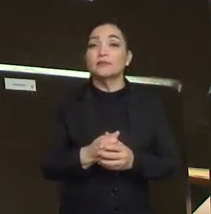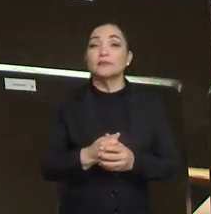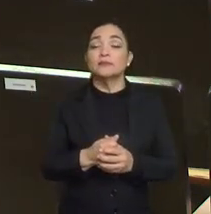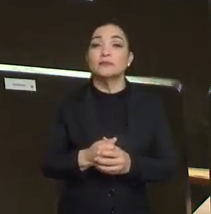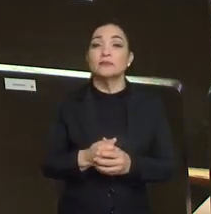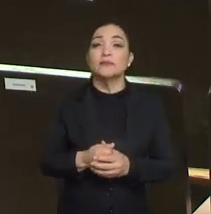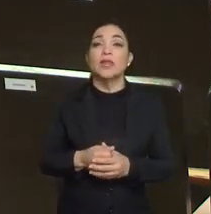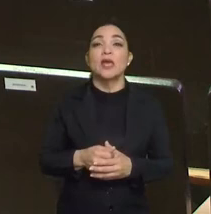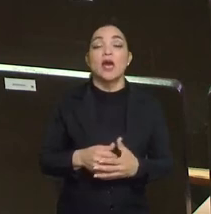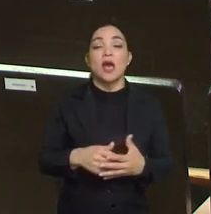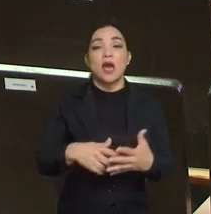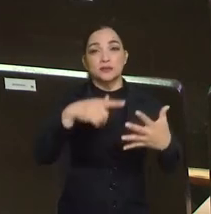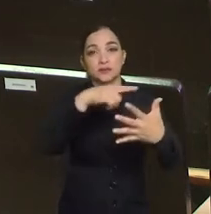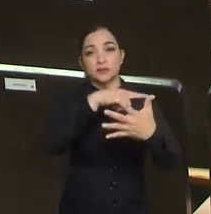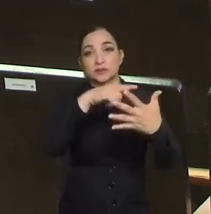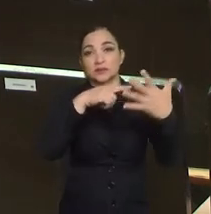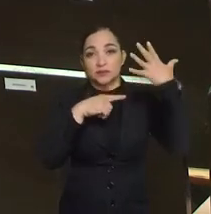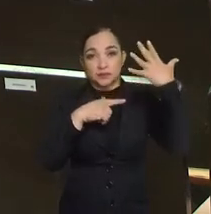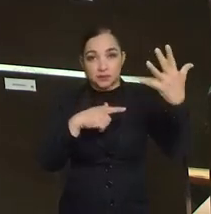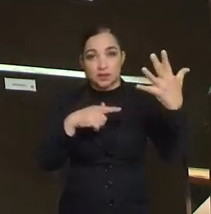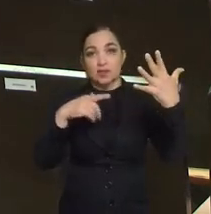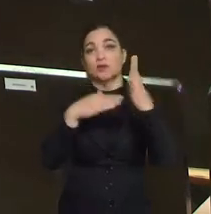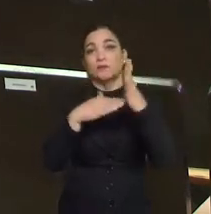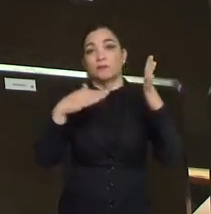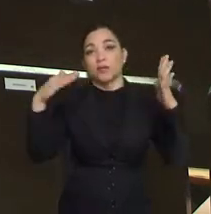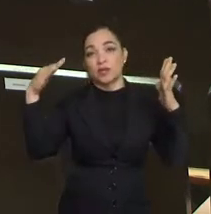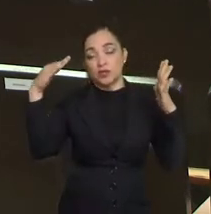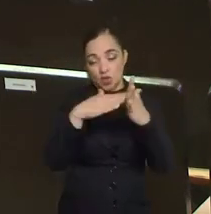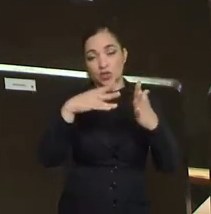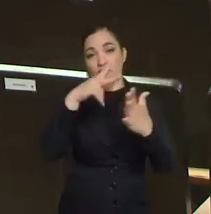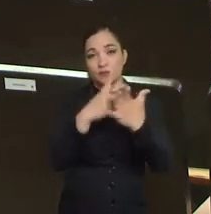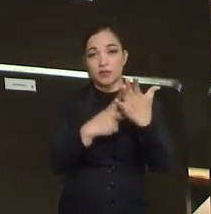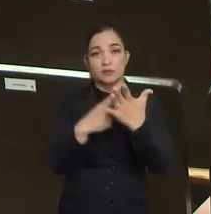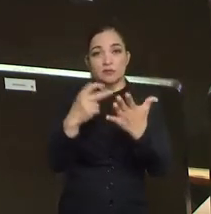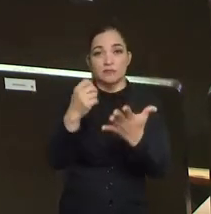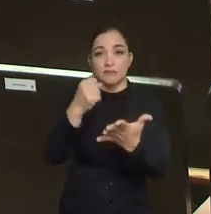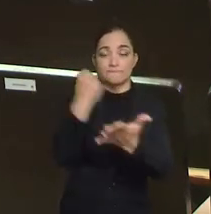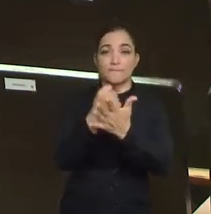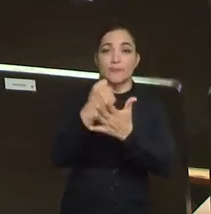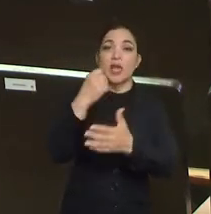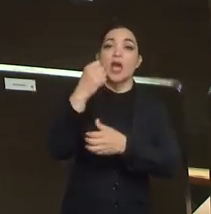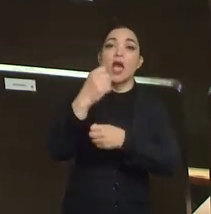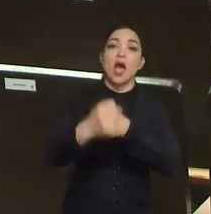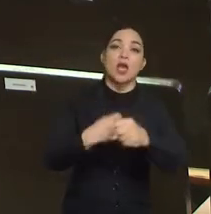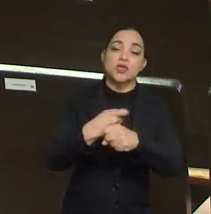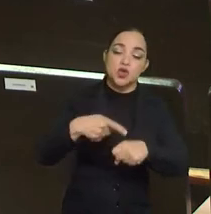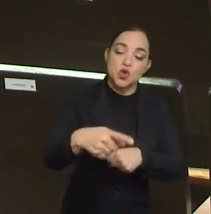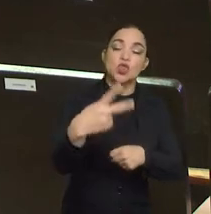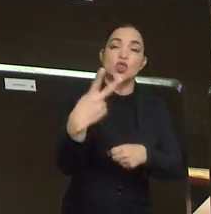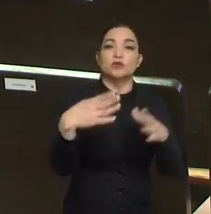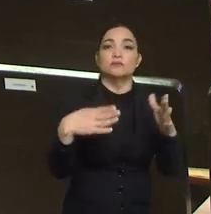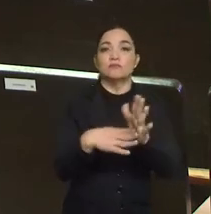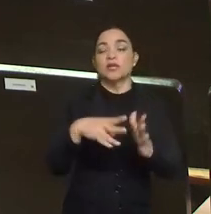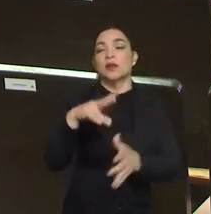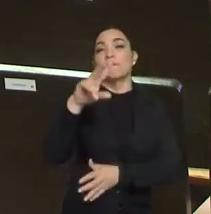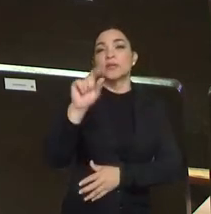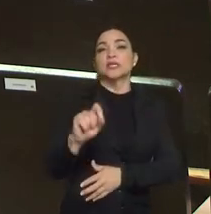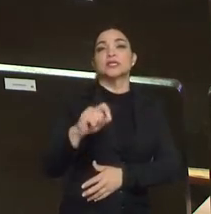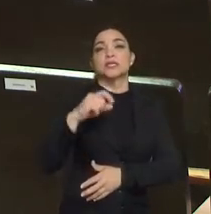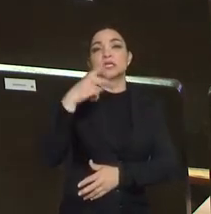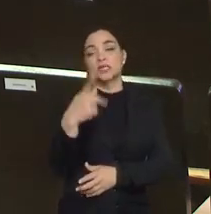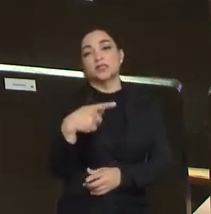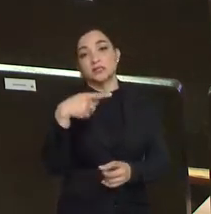hay 5 millones que se asignaron. Fue un programa ya aprobado para el 2023, y esta señora deja